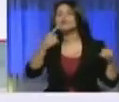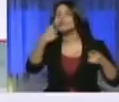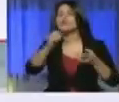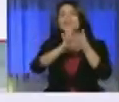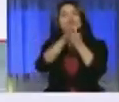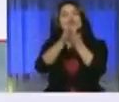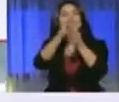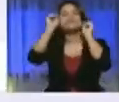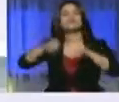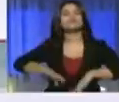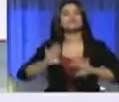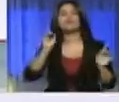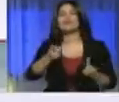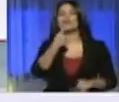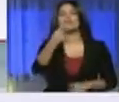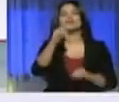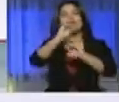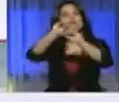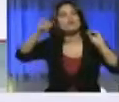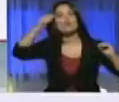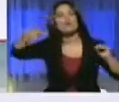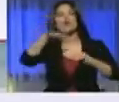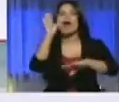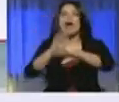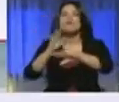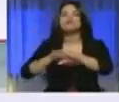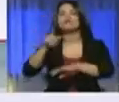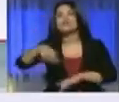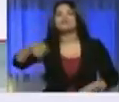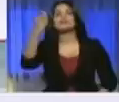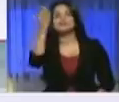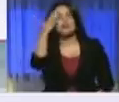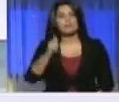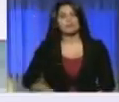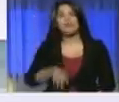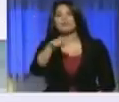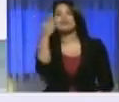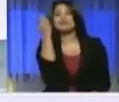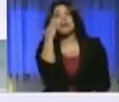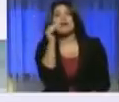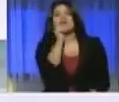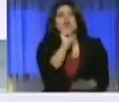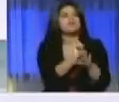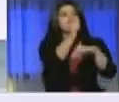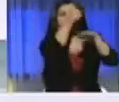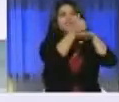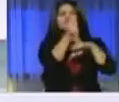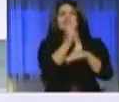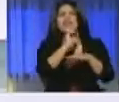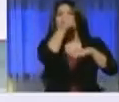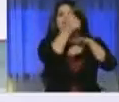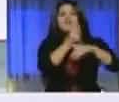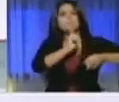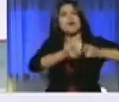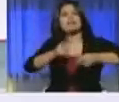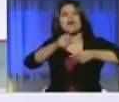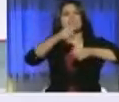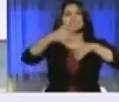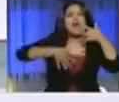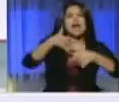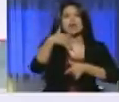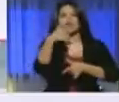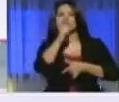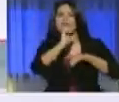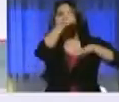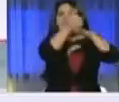Yo tengo que decírselo al pueblo, para que llegue, para que la gente sepa, el jefe y todo su gente del equipo de